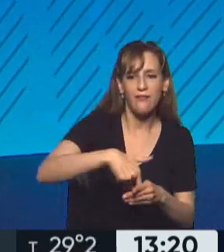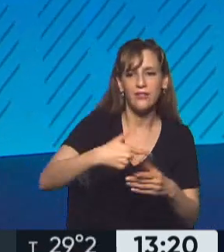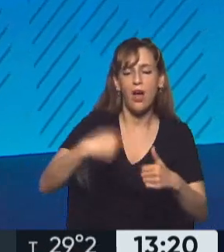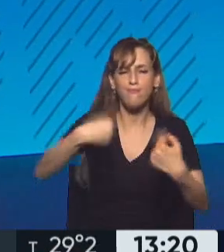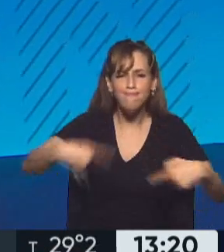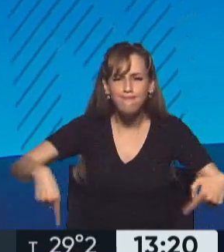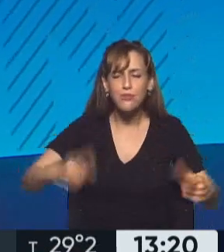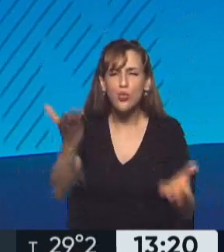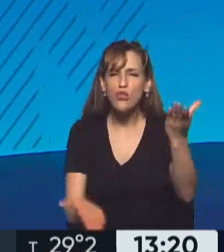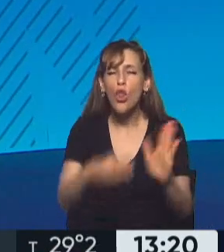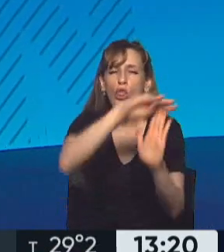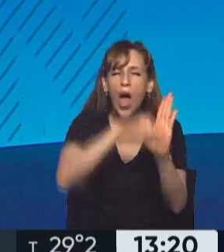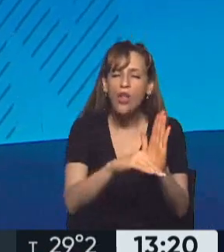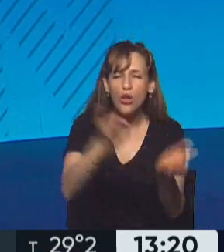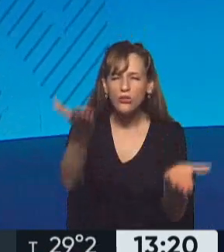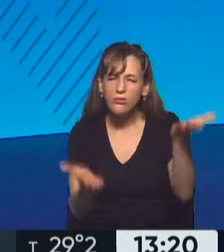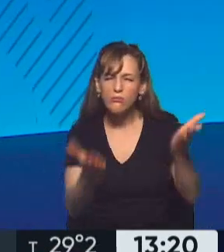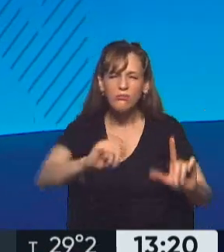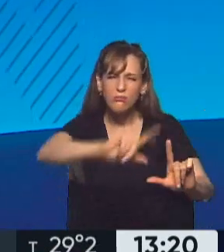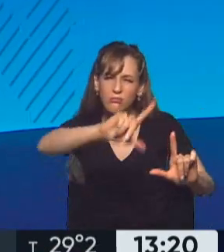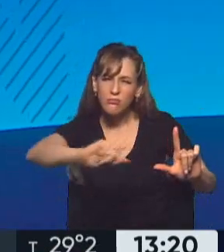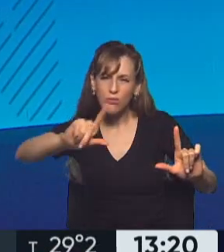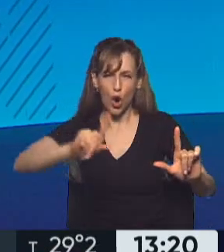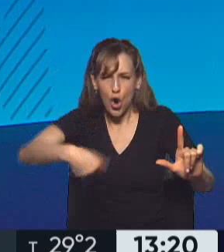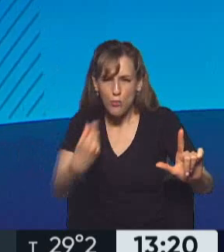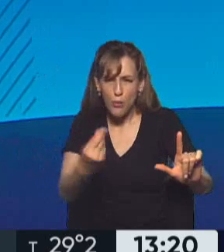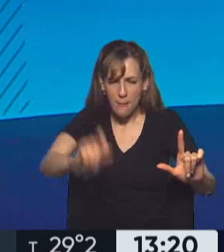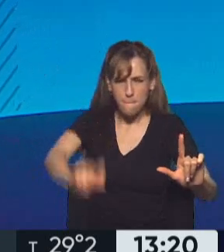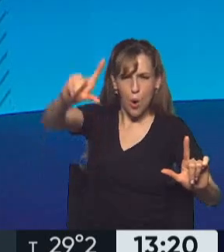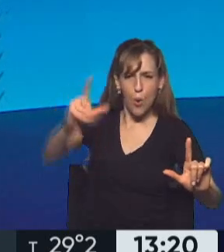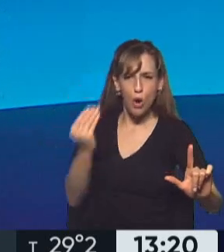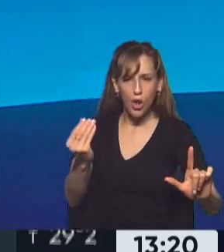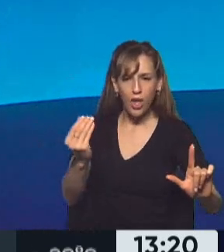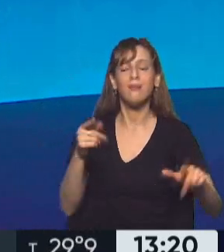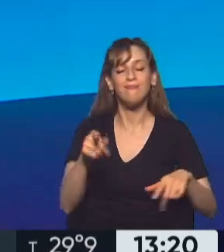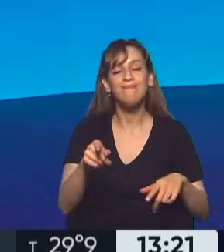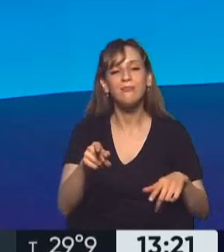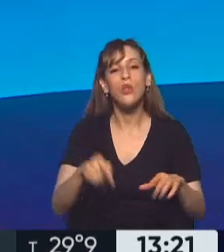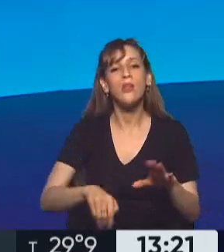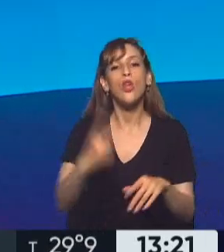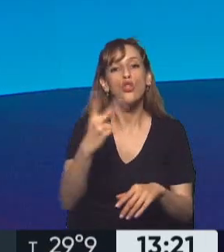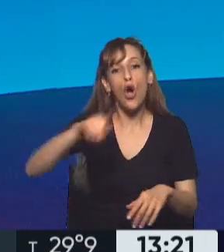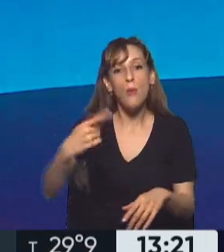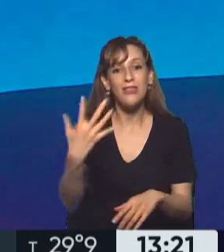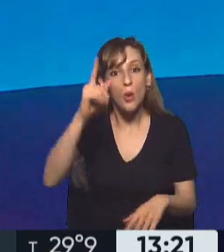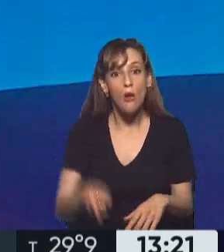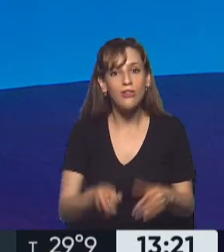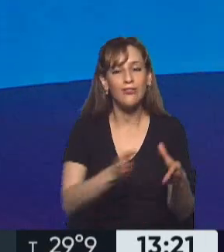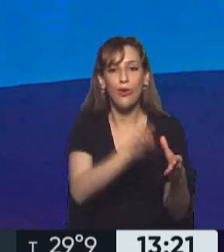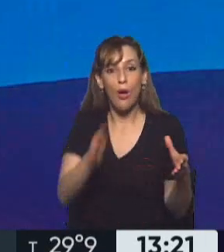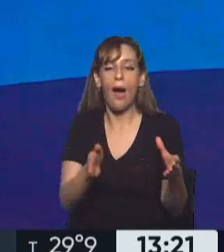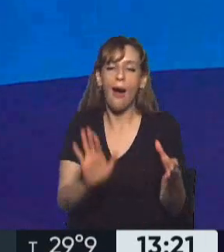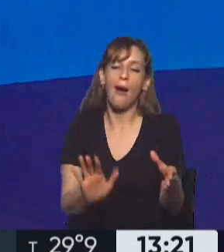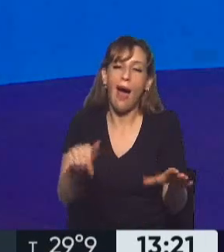había relación. Bueno, hay relación ahora, se logra una convergencia mayor, el 2,5 es bastante más razonable que el